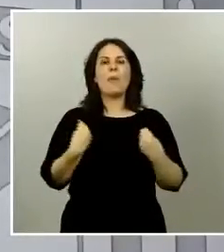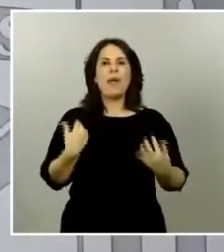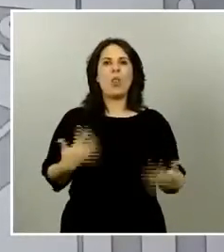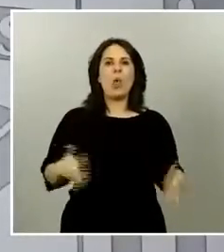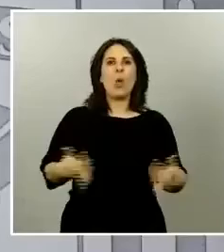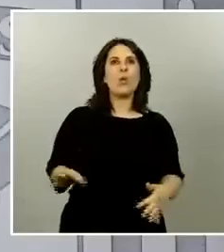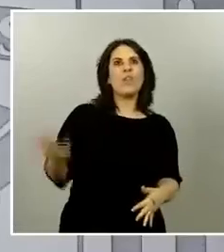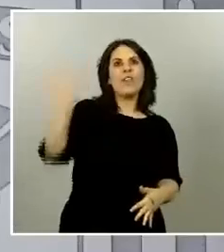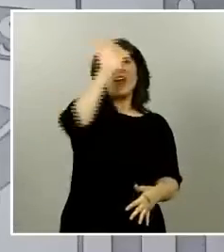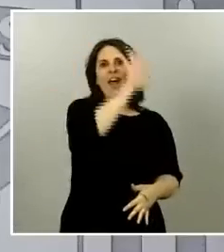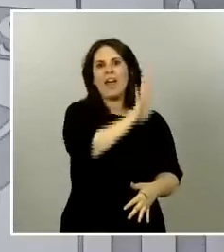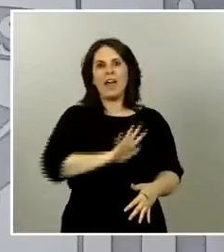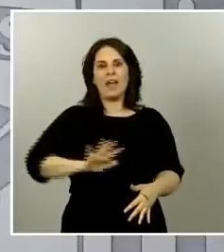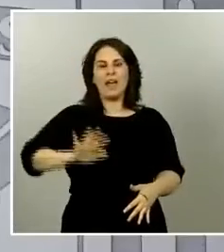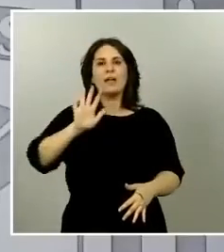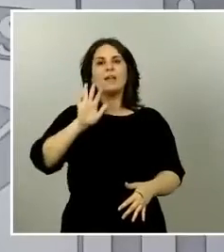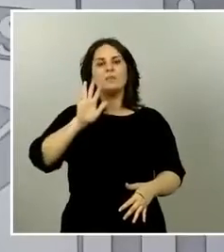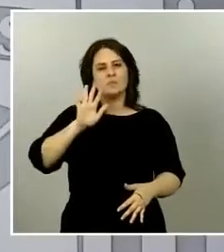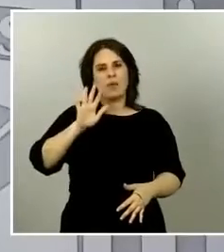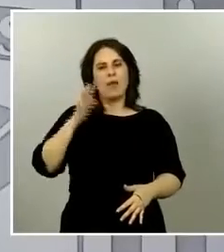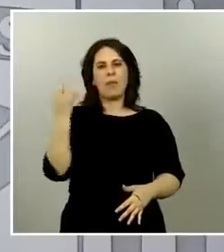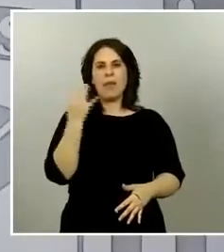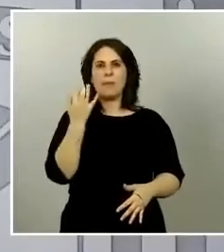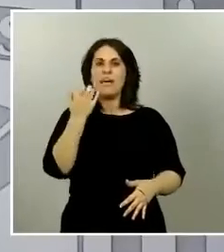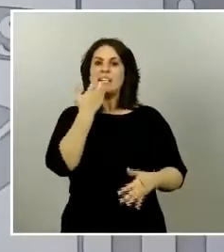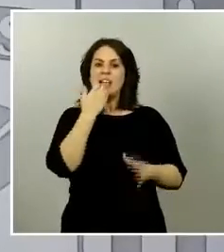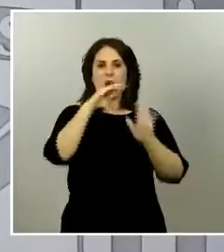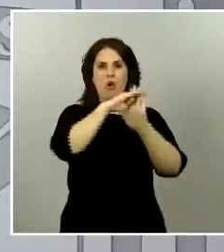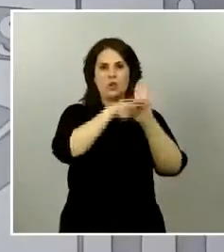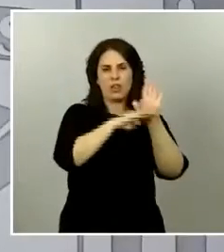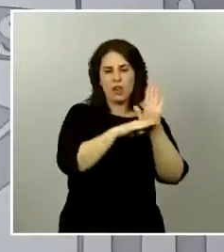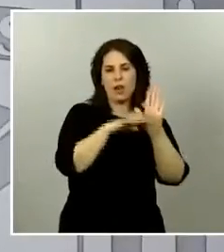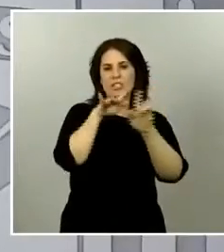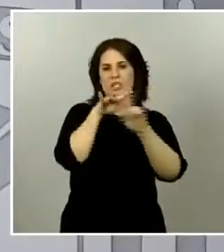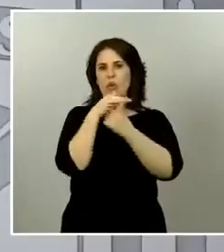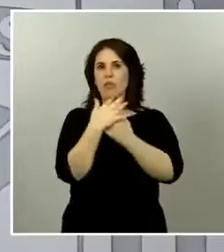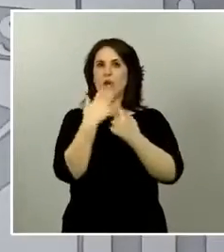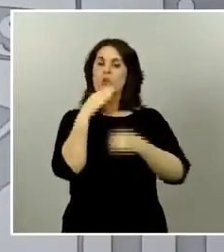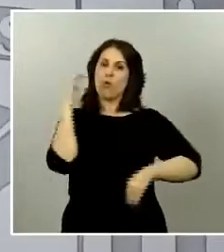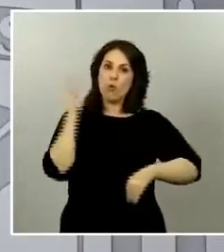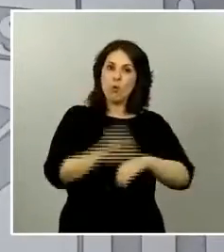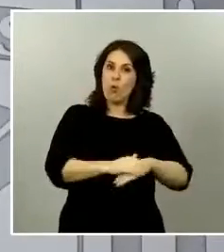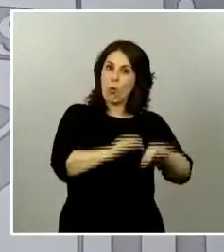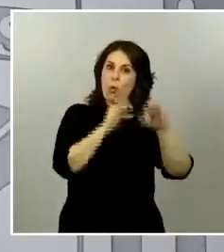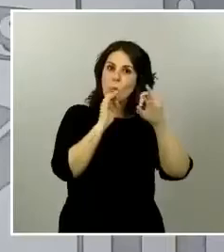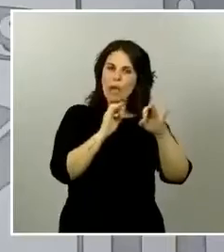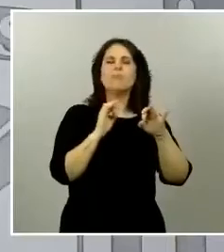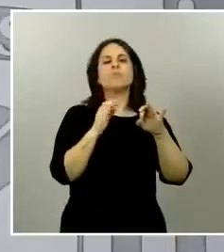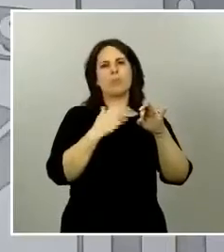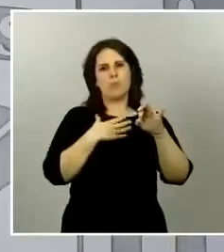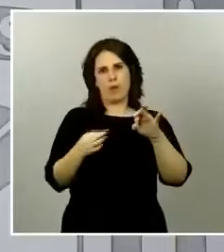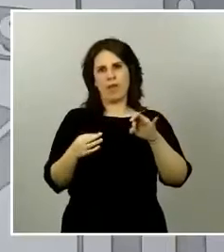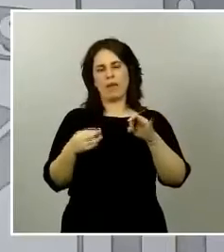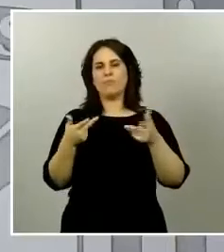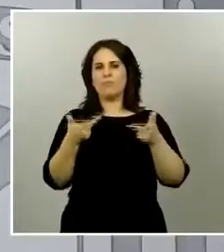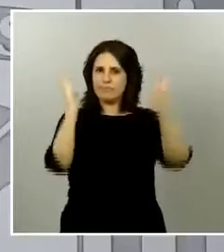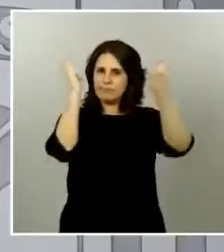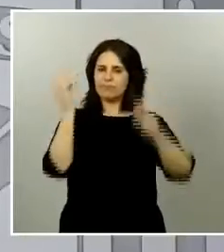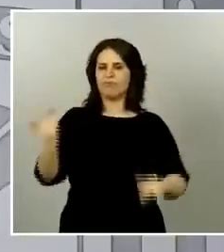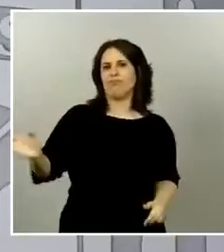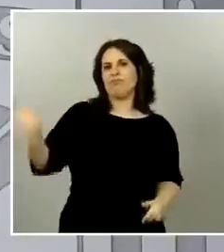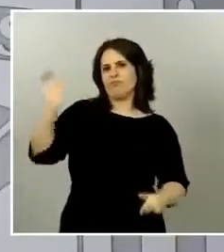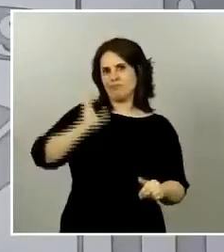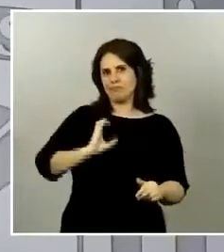único que viva donde viva del territorio de España tenga derecho a que en determinadas condiciones, en determinadas